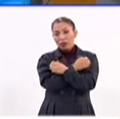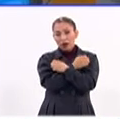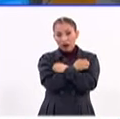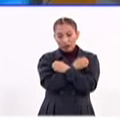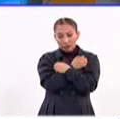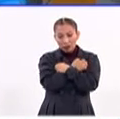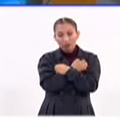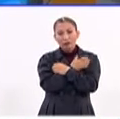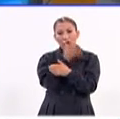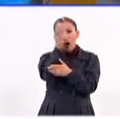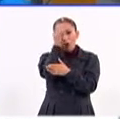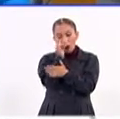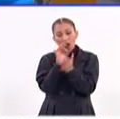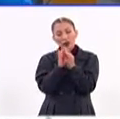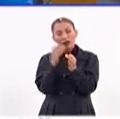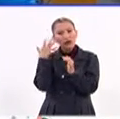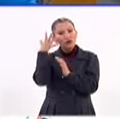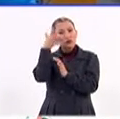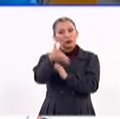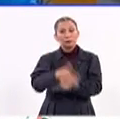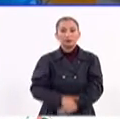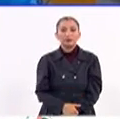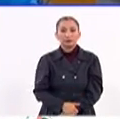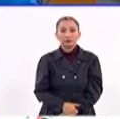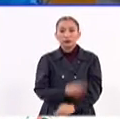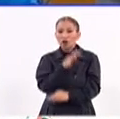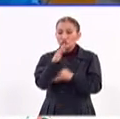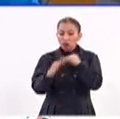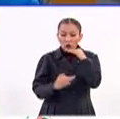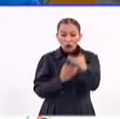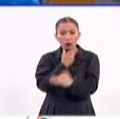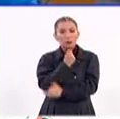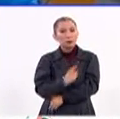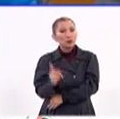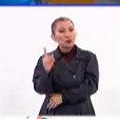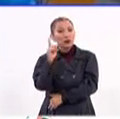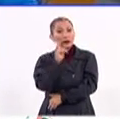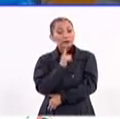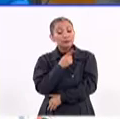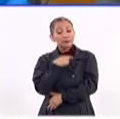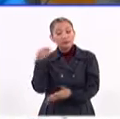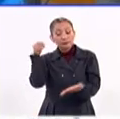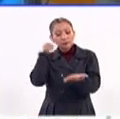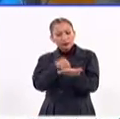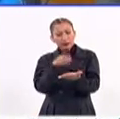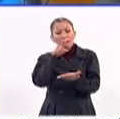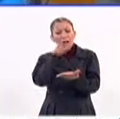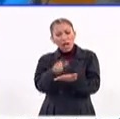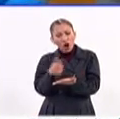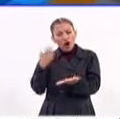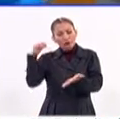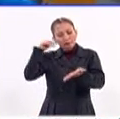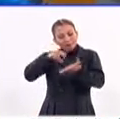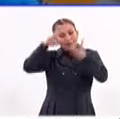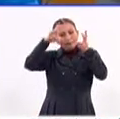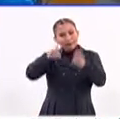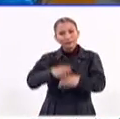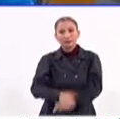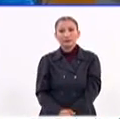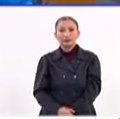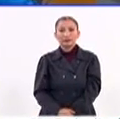educativa de acuerdo, de largo aliento, en donde todas y todos pongamos el mejor contenido